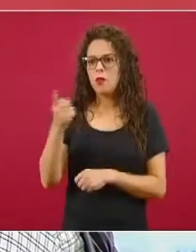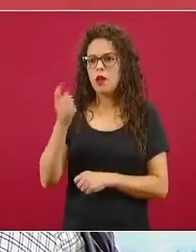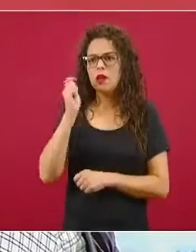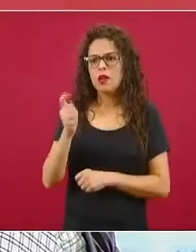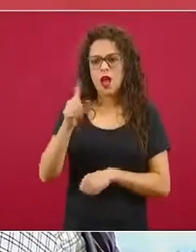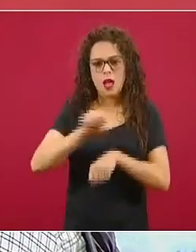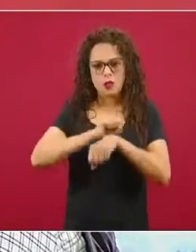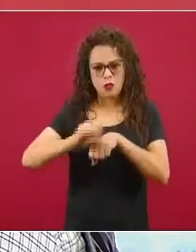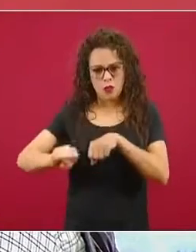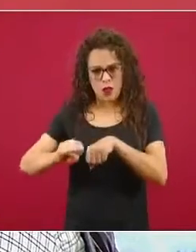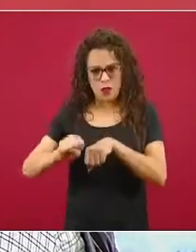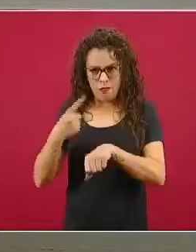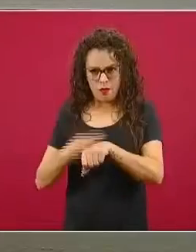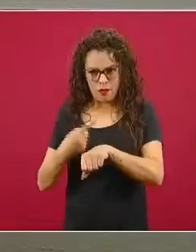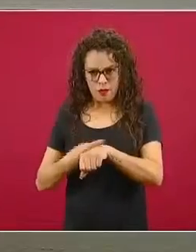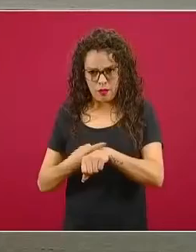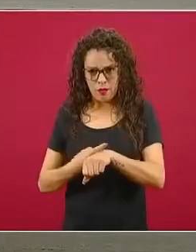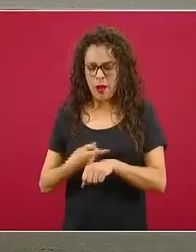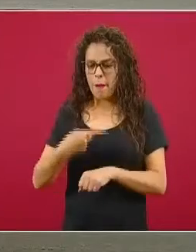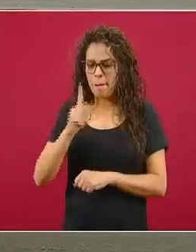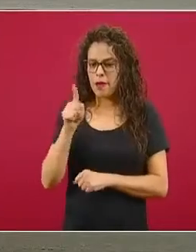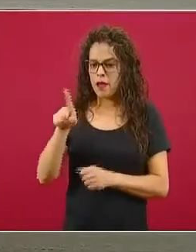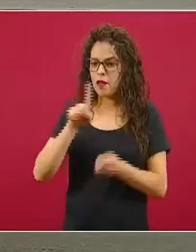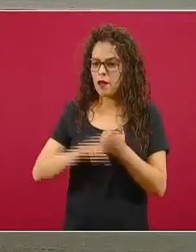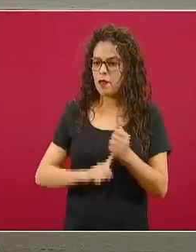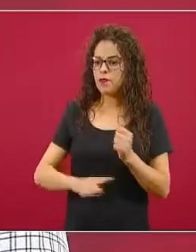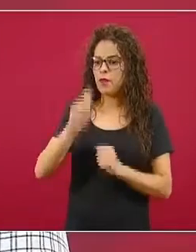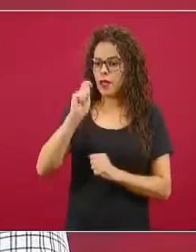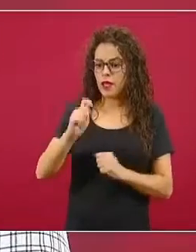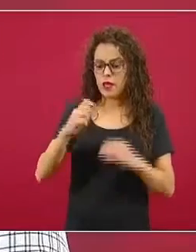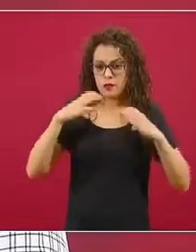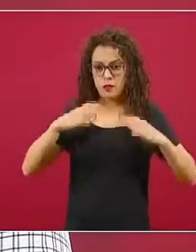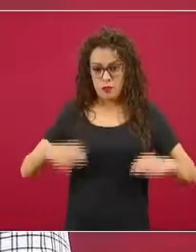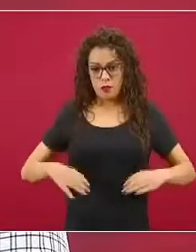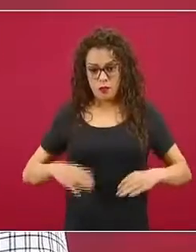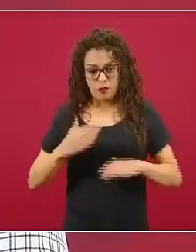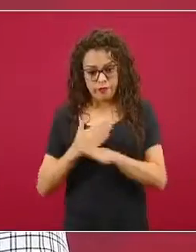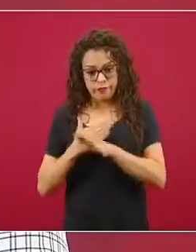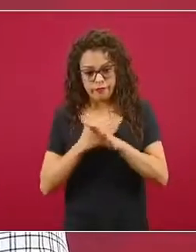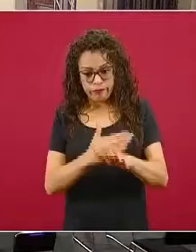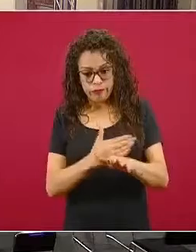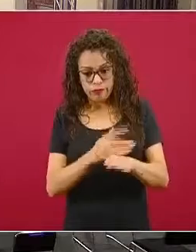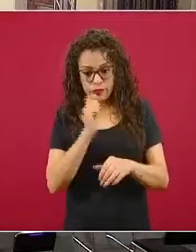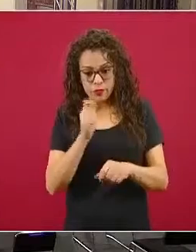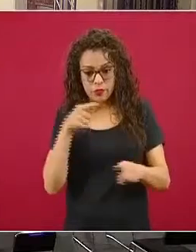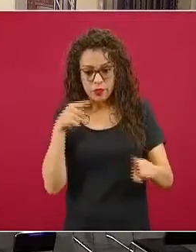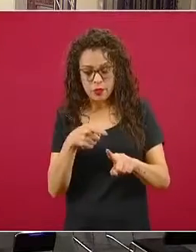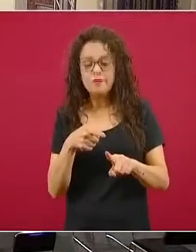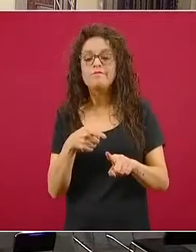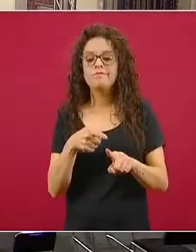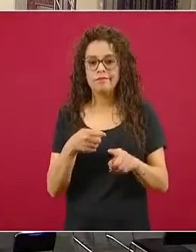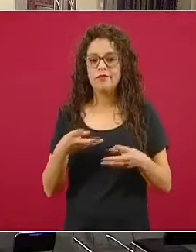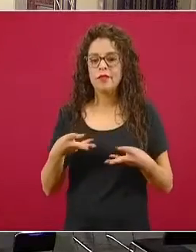aquellos mecanismos que llevaron a la activación del sistema inmunológico producen lógicamente